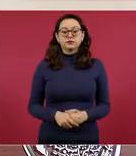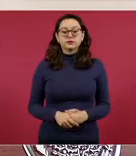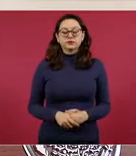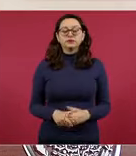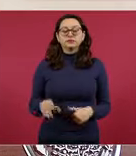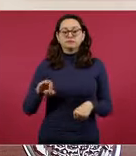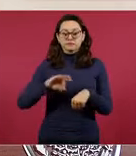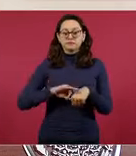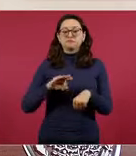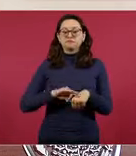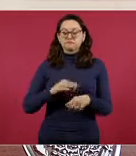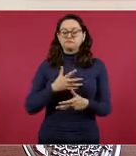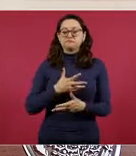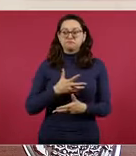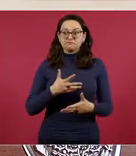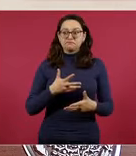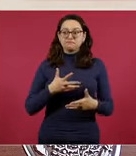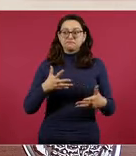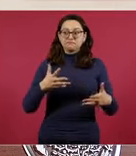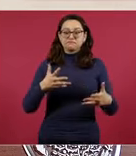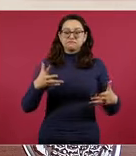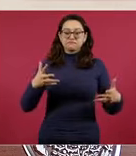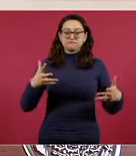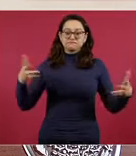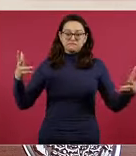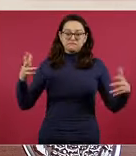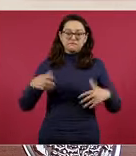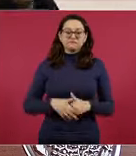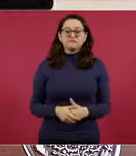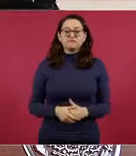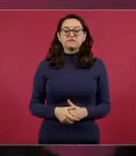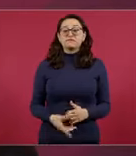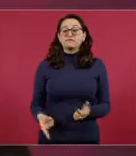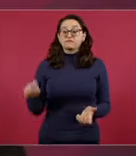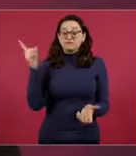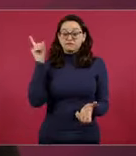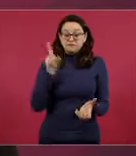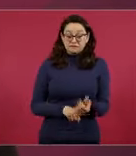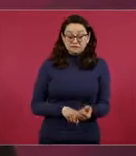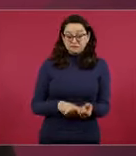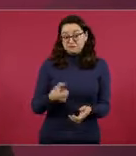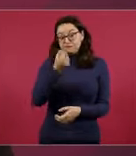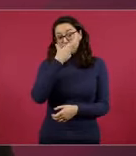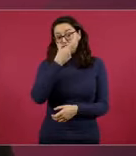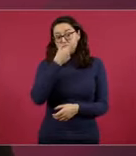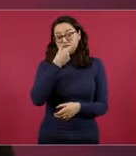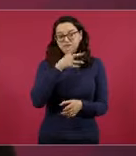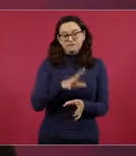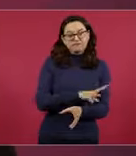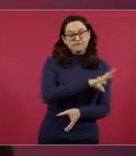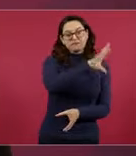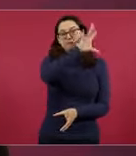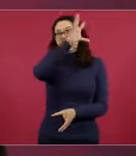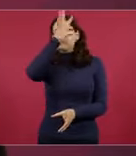grande, grande, grande, y va a tener todos los medicamentos